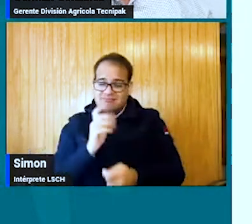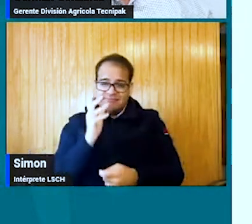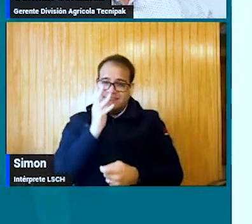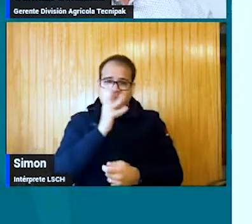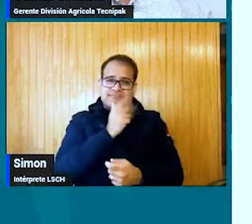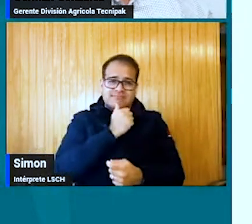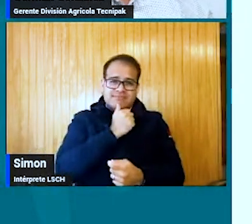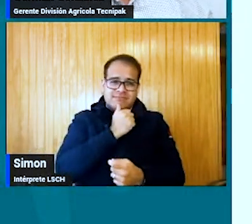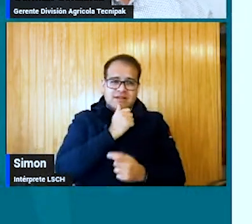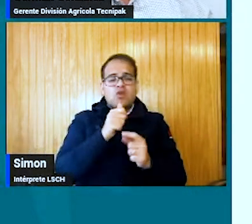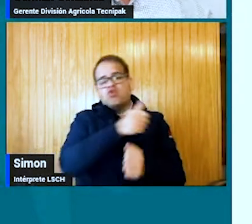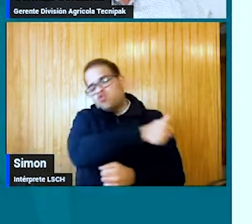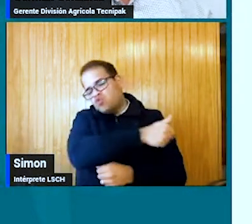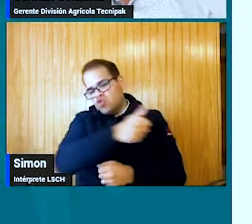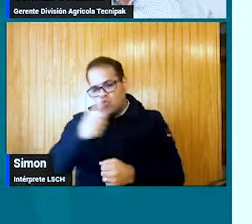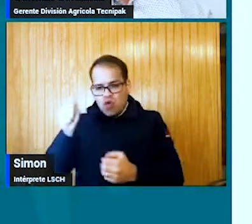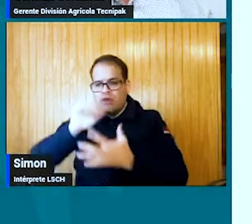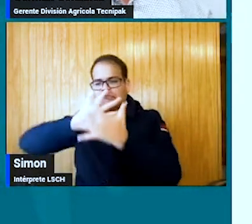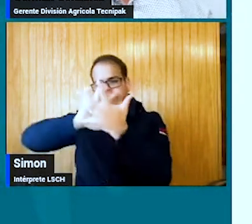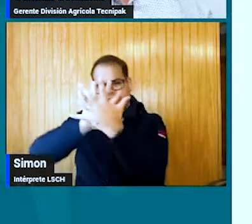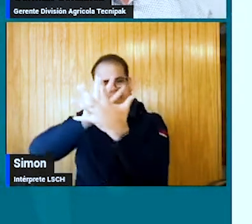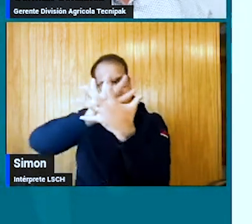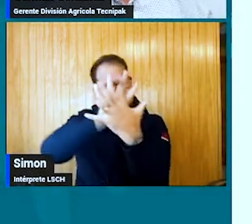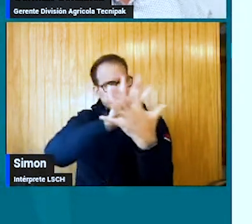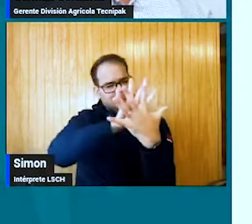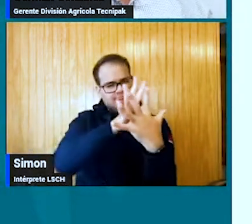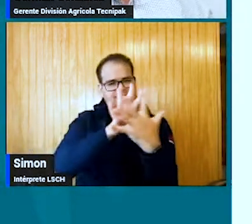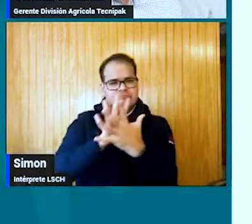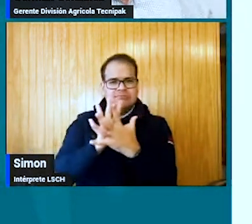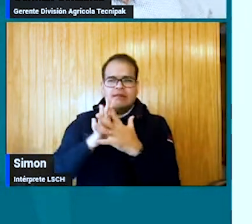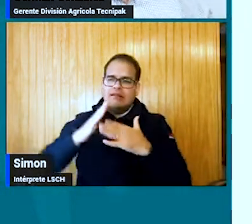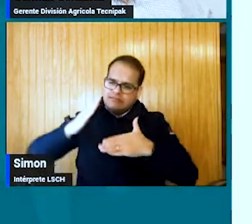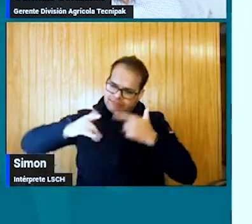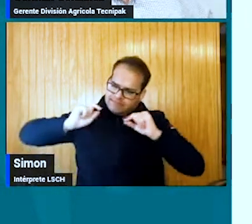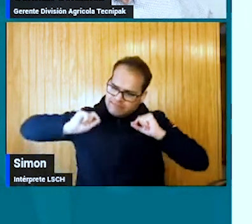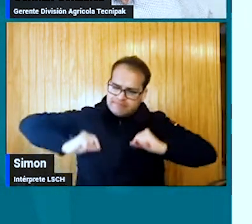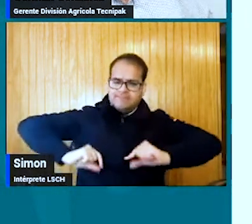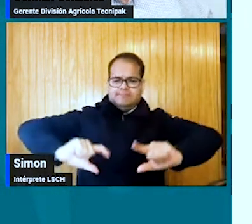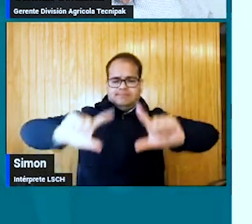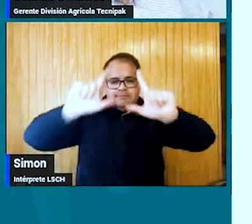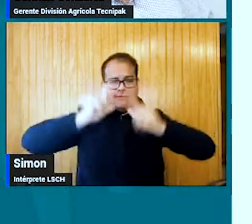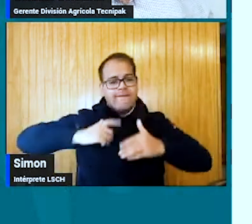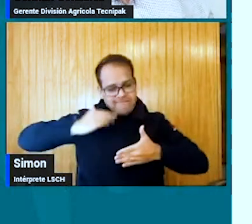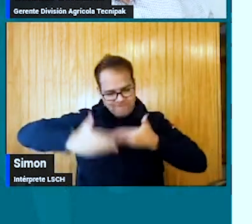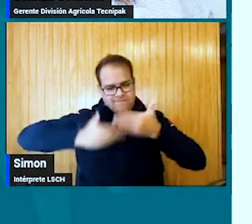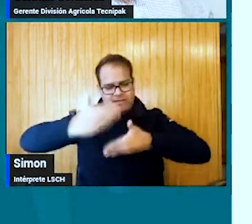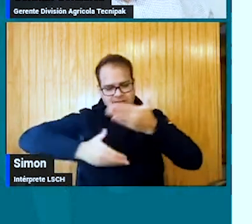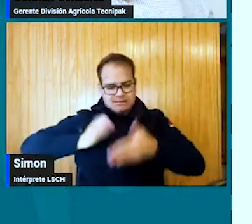son multiaspas. Y esa es la tendencia y así va a seguir.